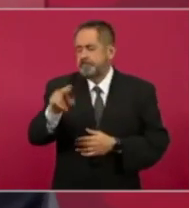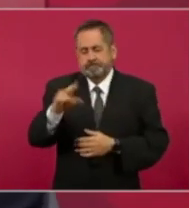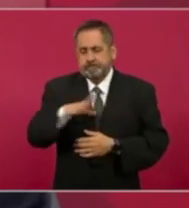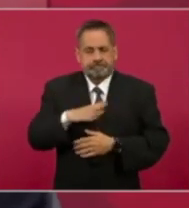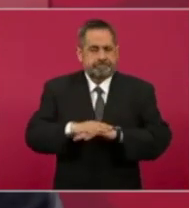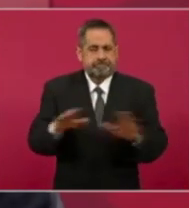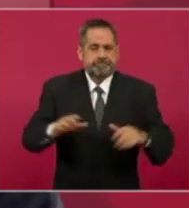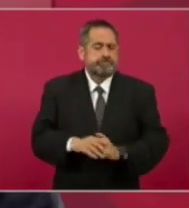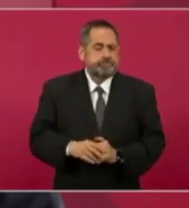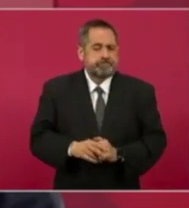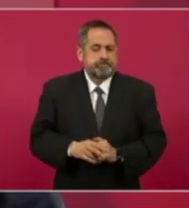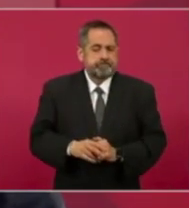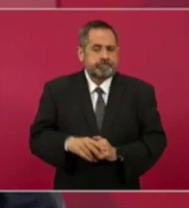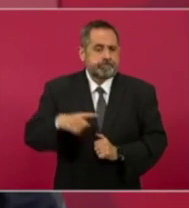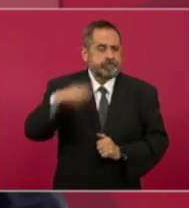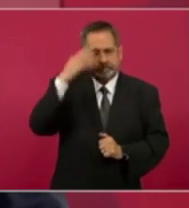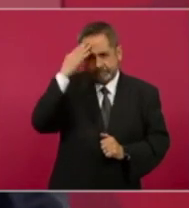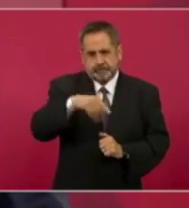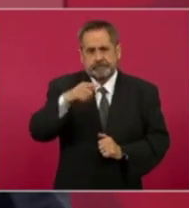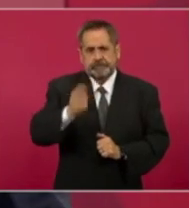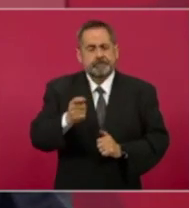Eso también creo que lo